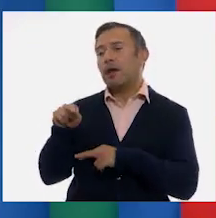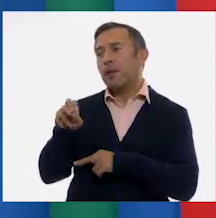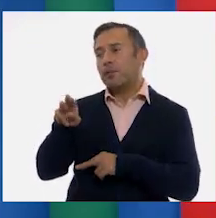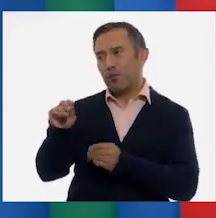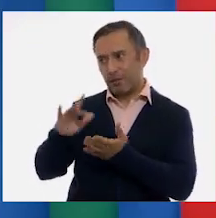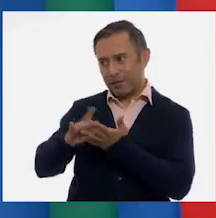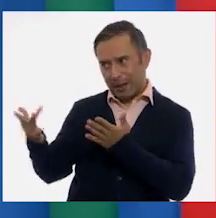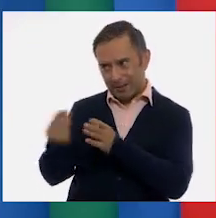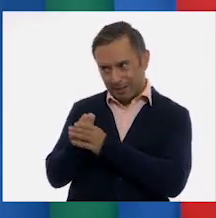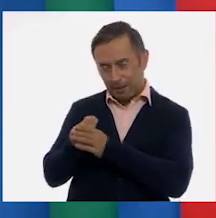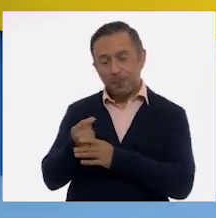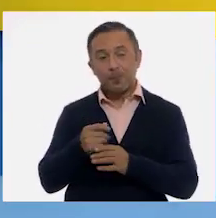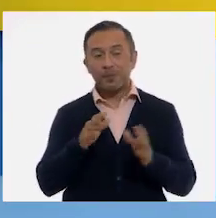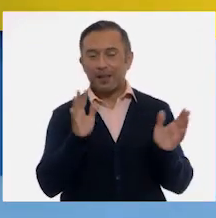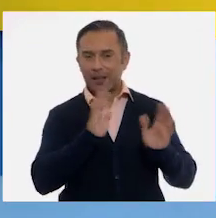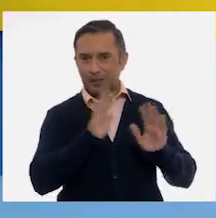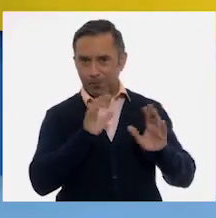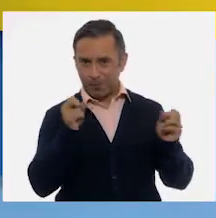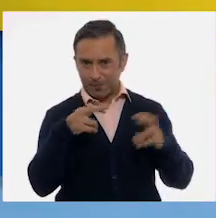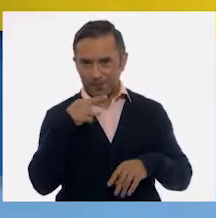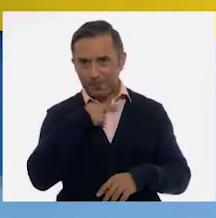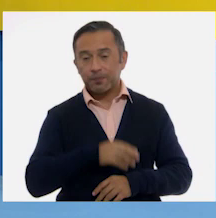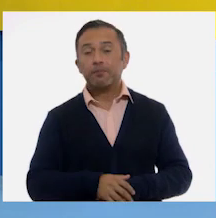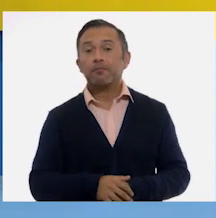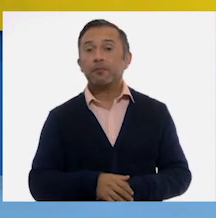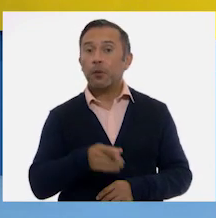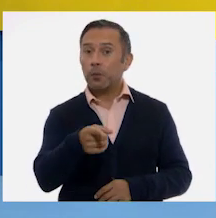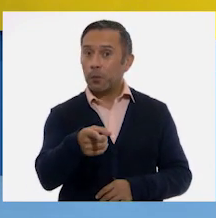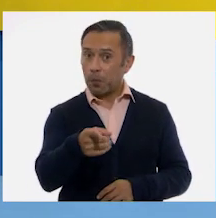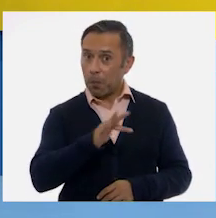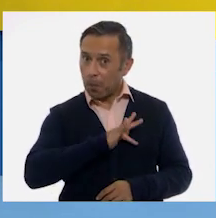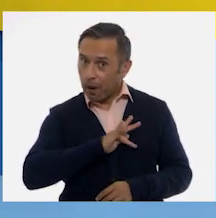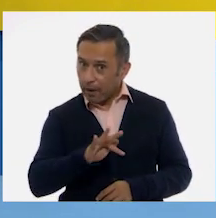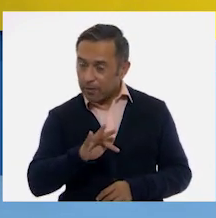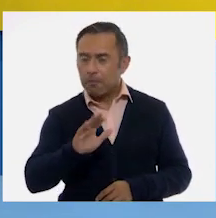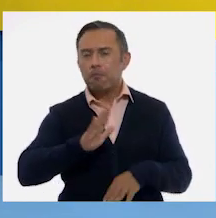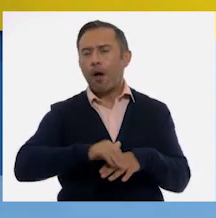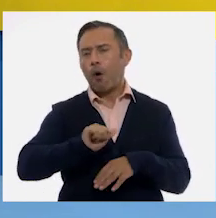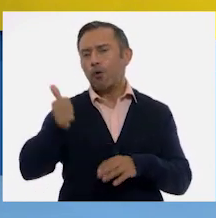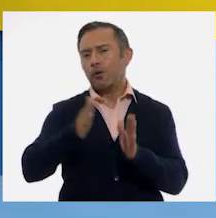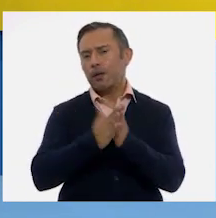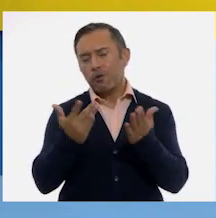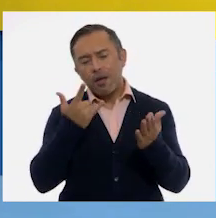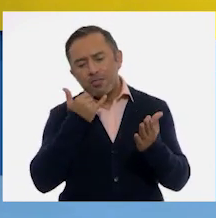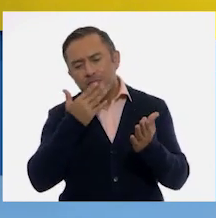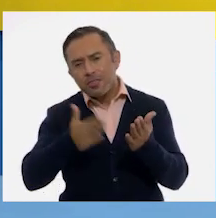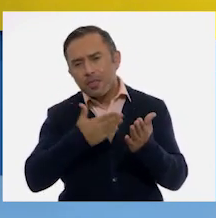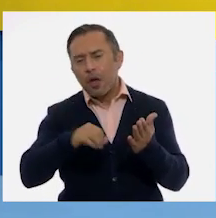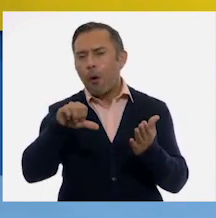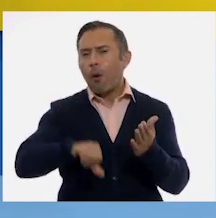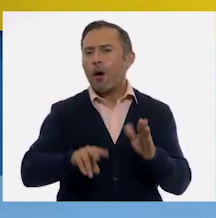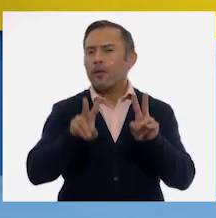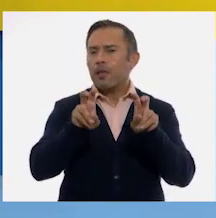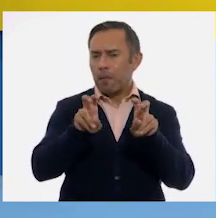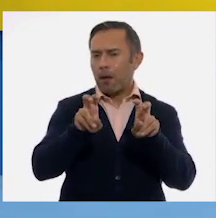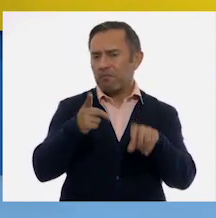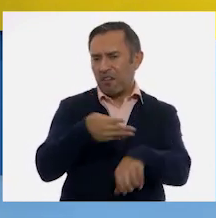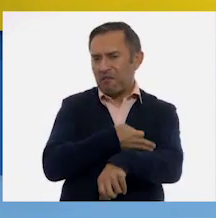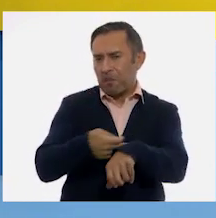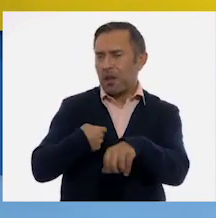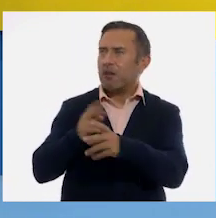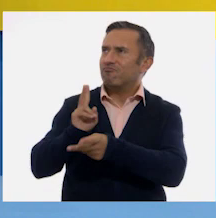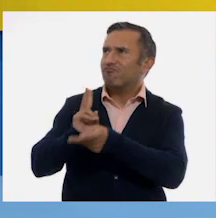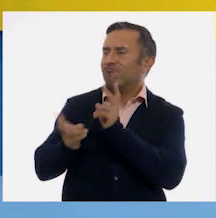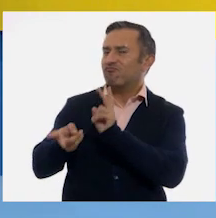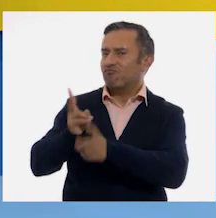Hasta luego, Juan Carlos. Si te es posible, consulta otros libros y comenta el tema de hoy con tu familia. Si tienes la